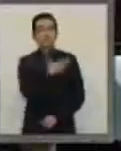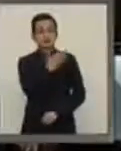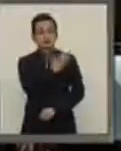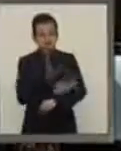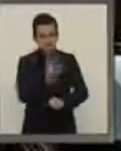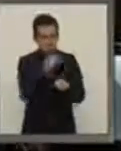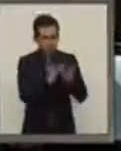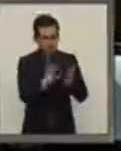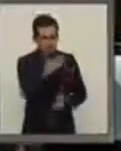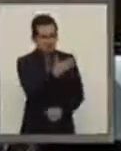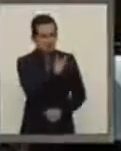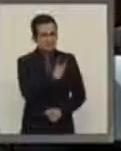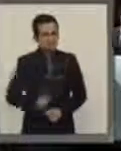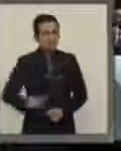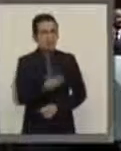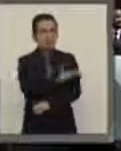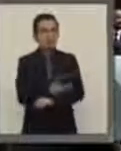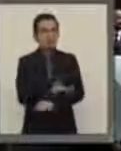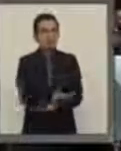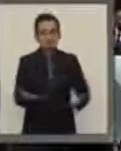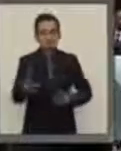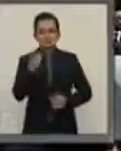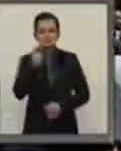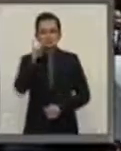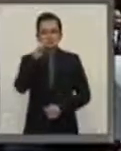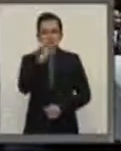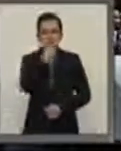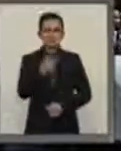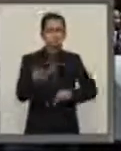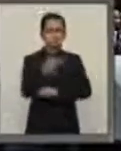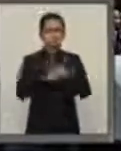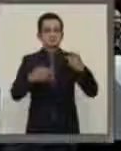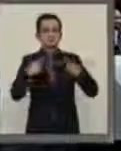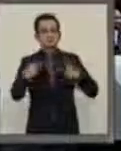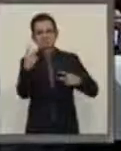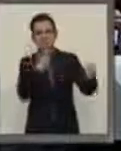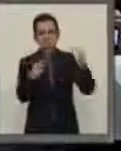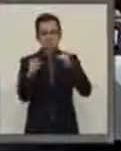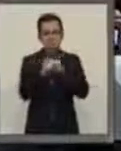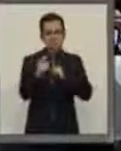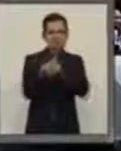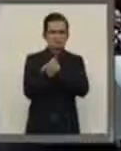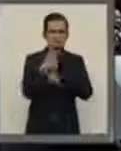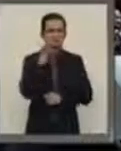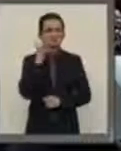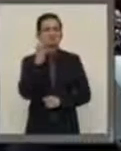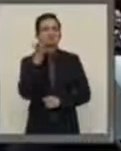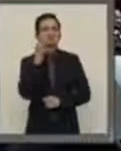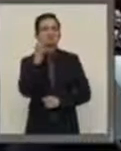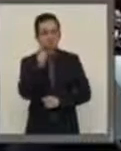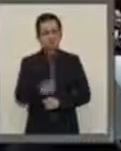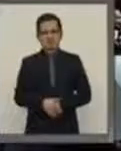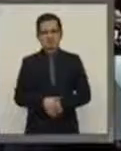Compañeros diputados, diputadas, amigas que nos ven a través del canal del Congreso y principalmente a todas las personas que dependen de un